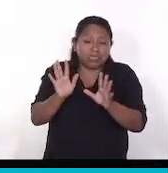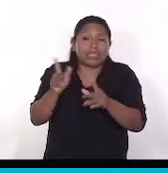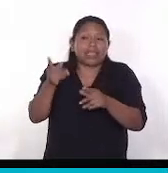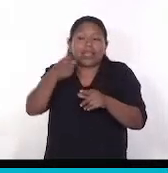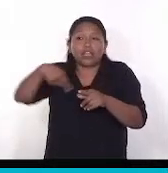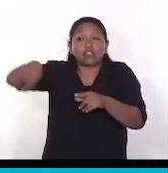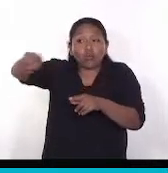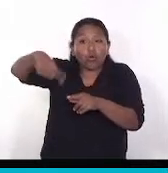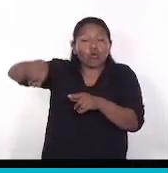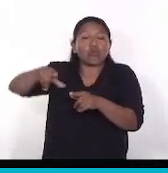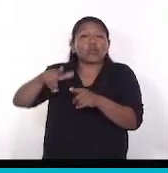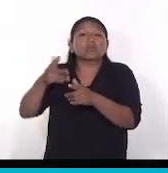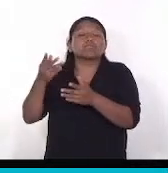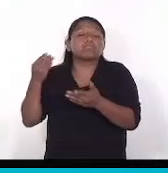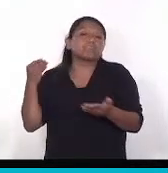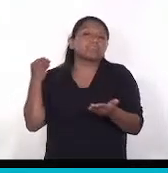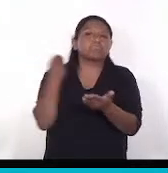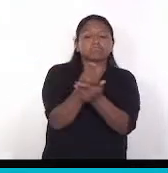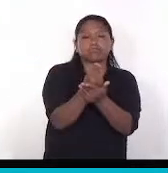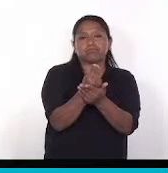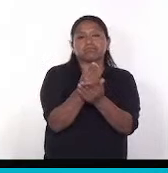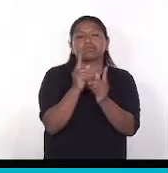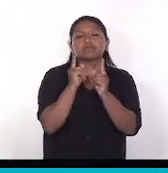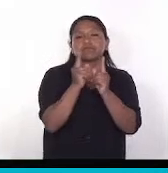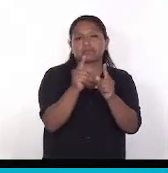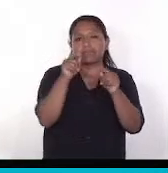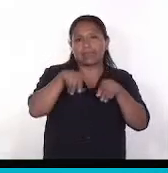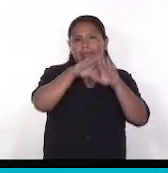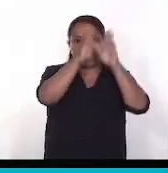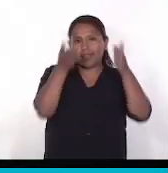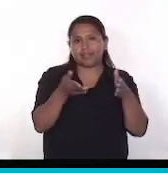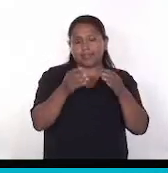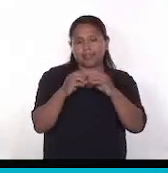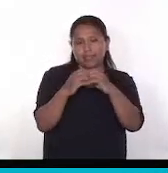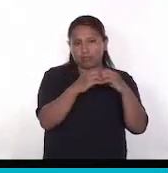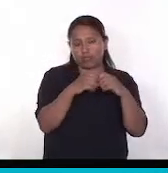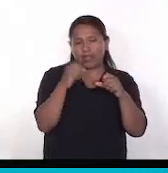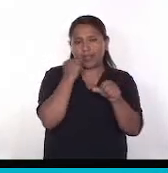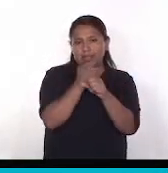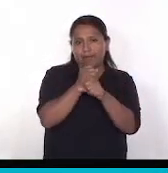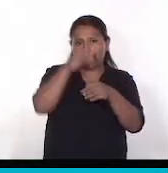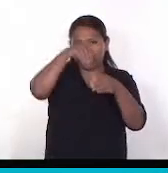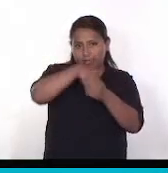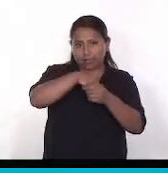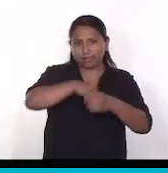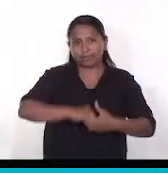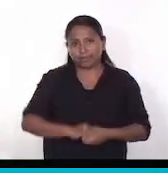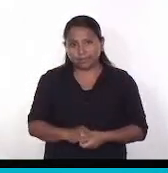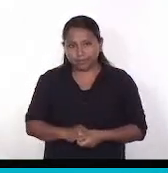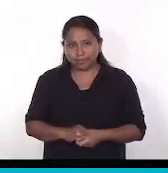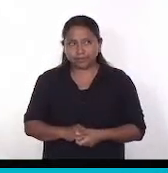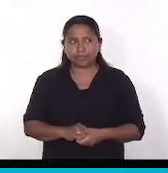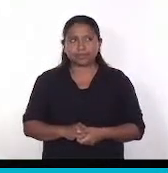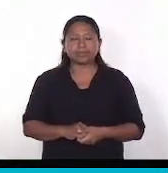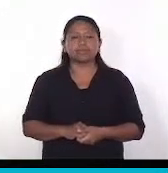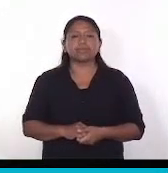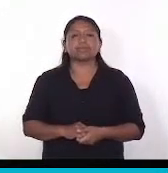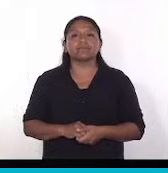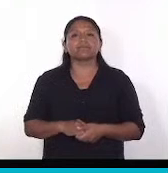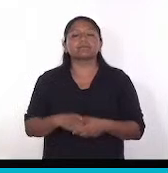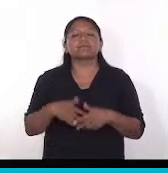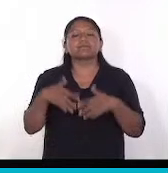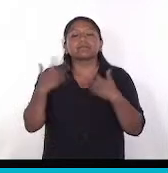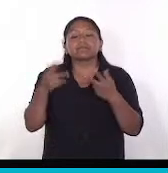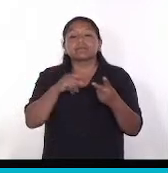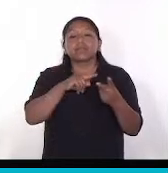todos ellos pasen a integrar la planta permanente de trabajo de este recinto. En segundo lugar,